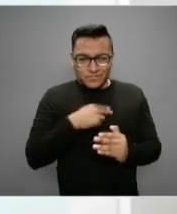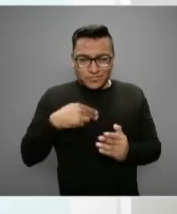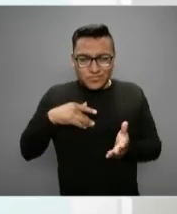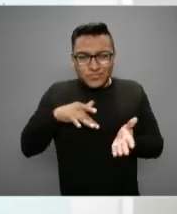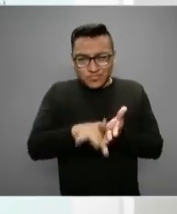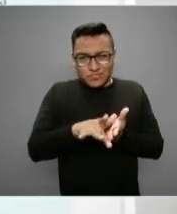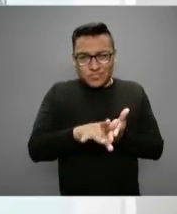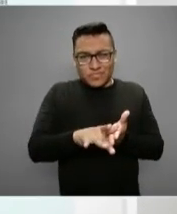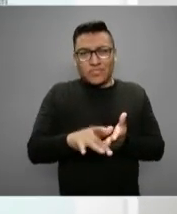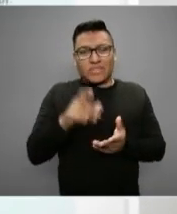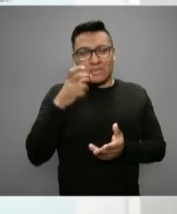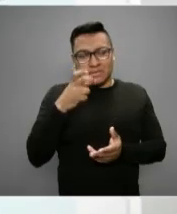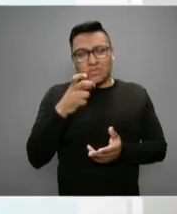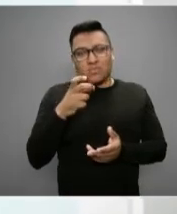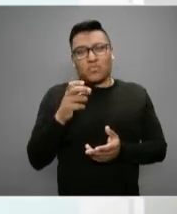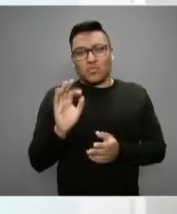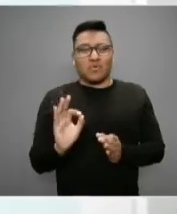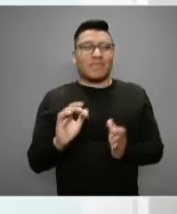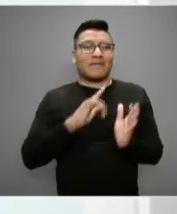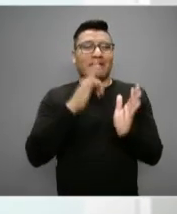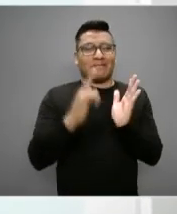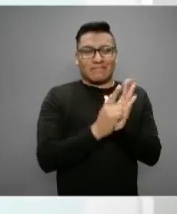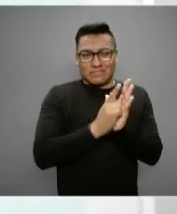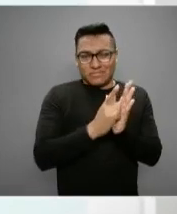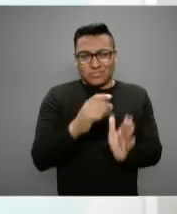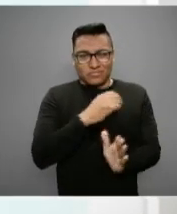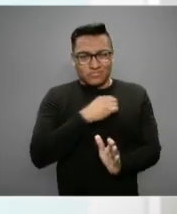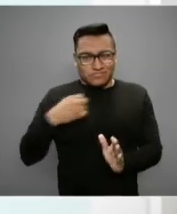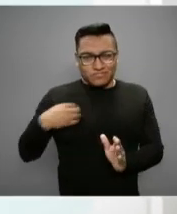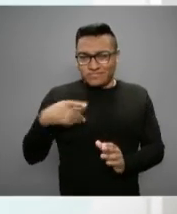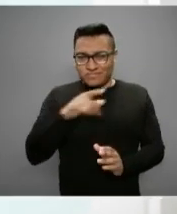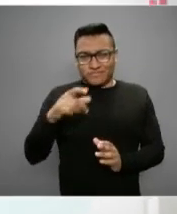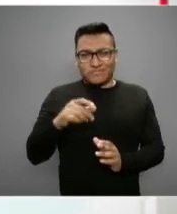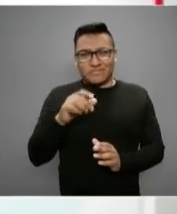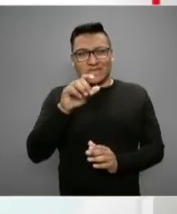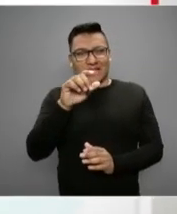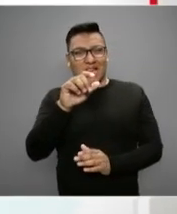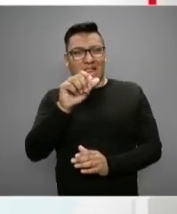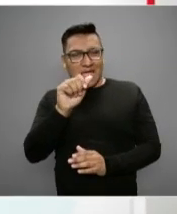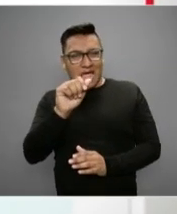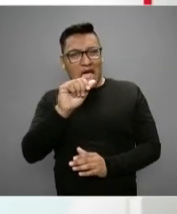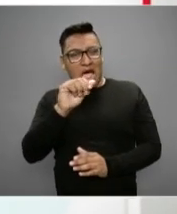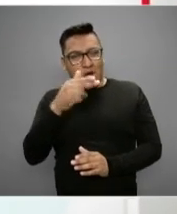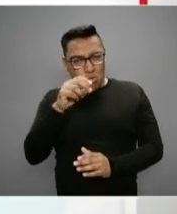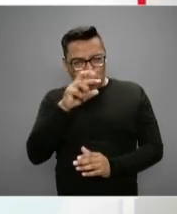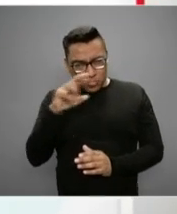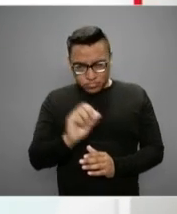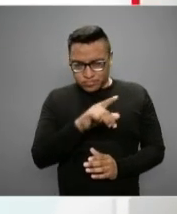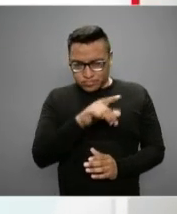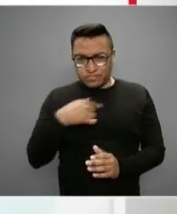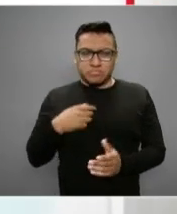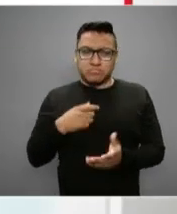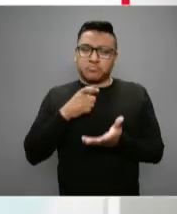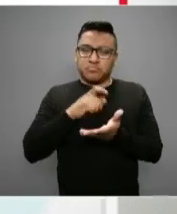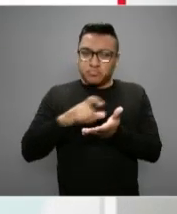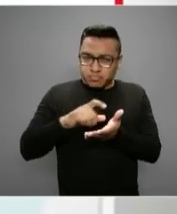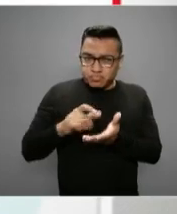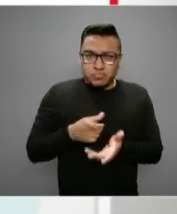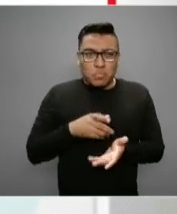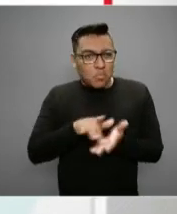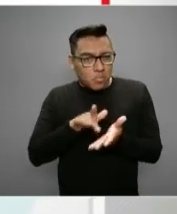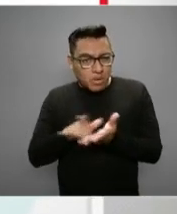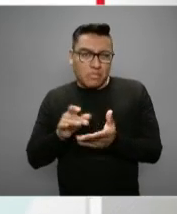consistente con cumplir nuestra obligación de ley de dar rendimiento al ahorro y seguir con el programa de crédito. Más o menos el programa de crédito del Infonavit